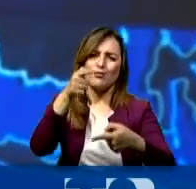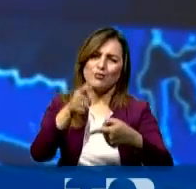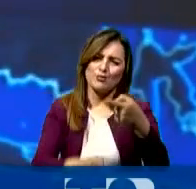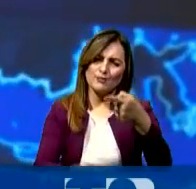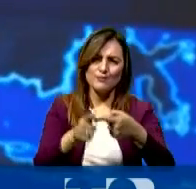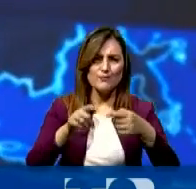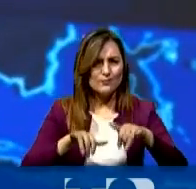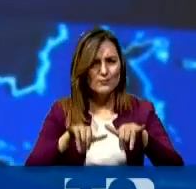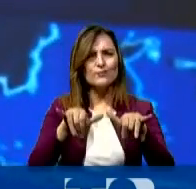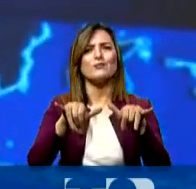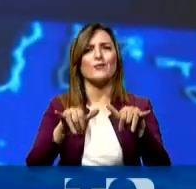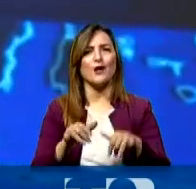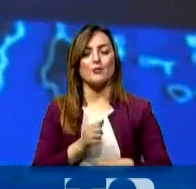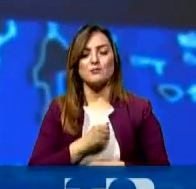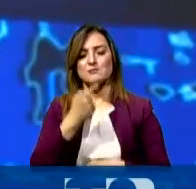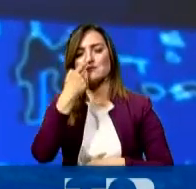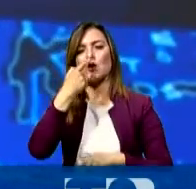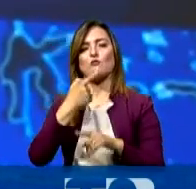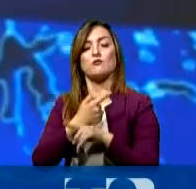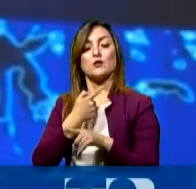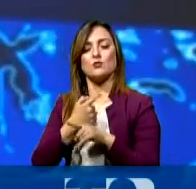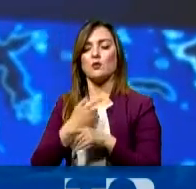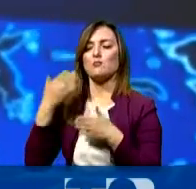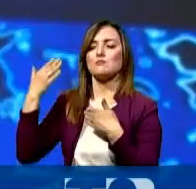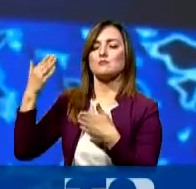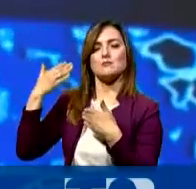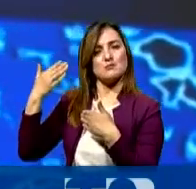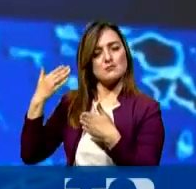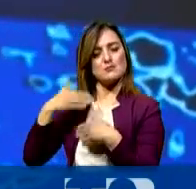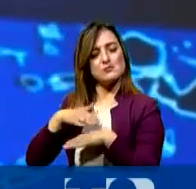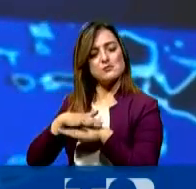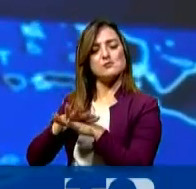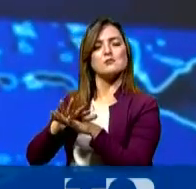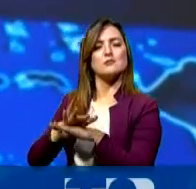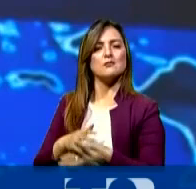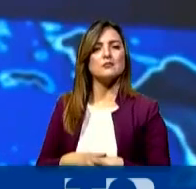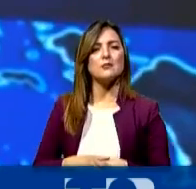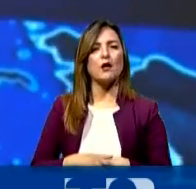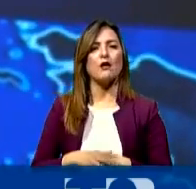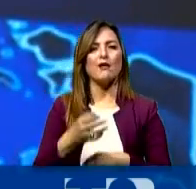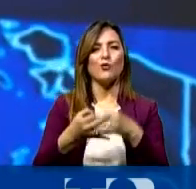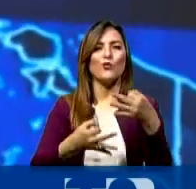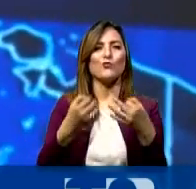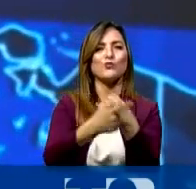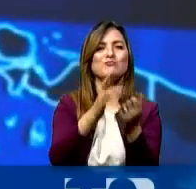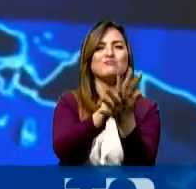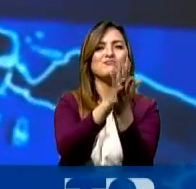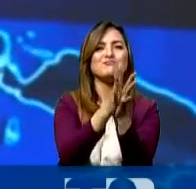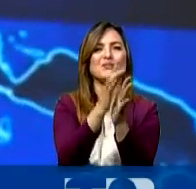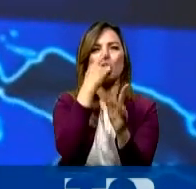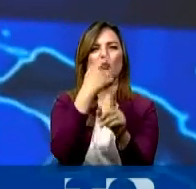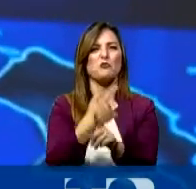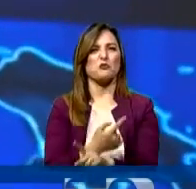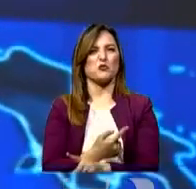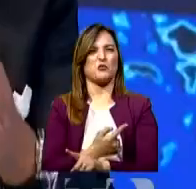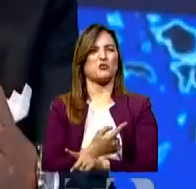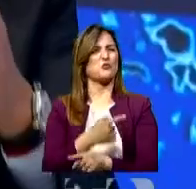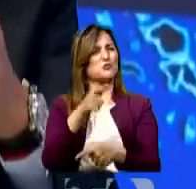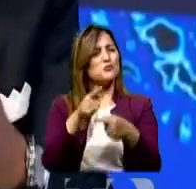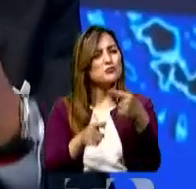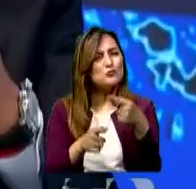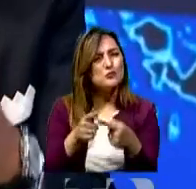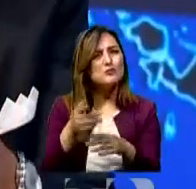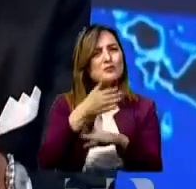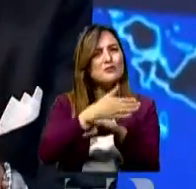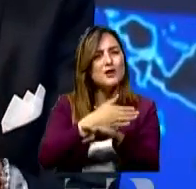con agendas que van por delante partidistas de impunidad judicial de intereses personales tenemos que anteponer